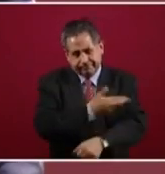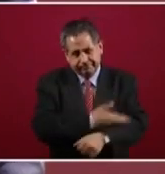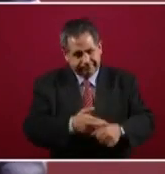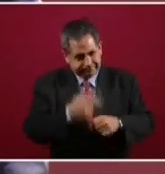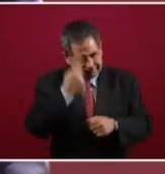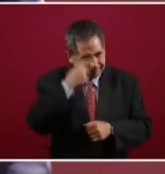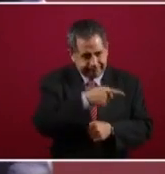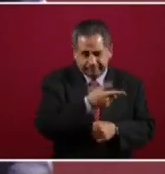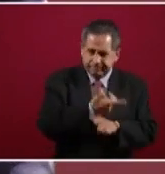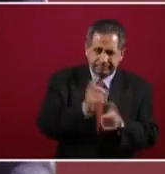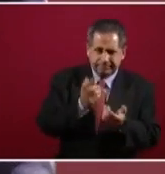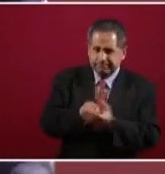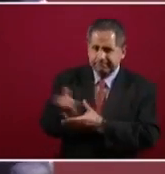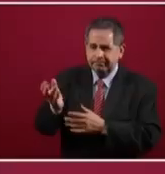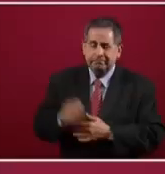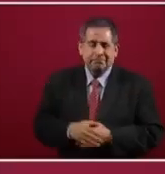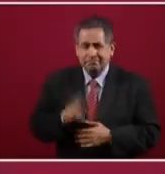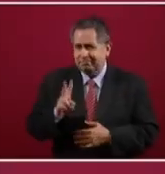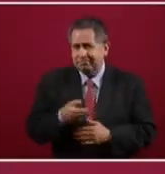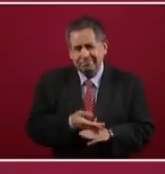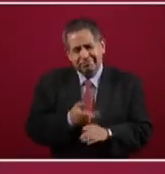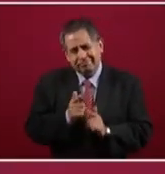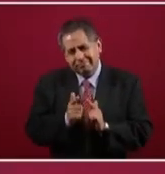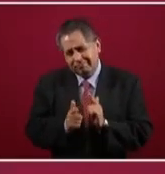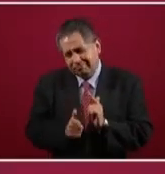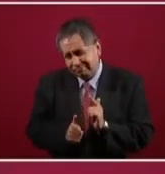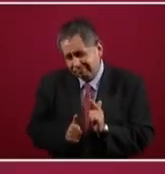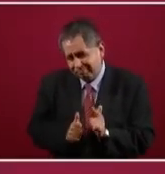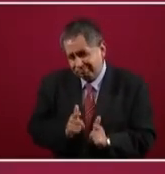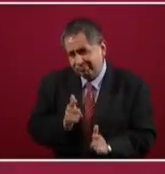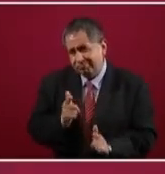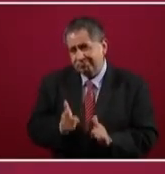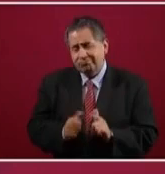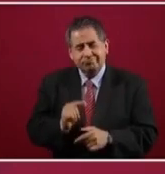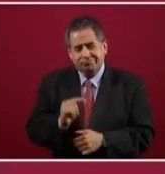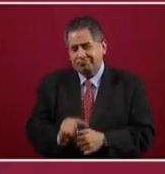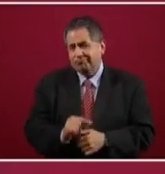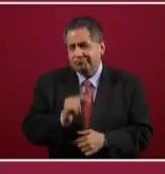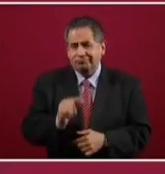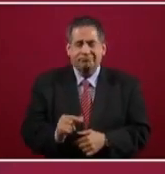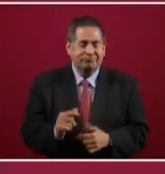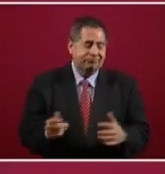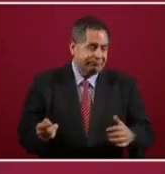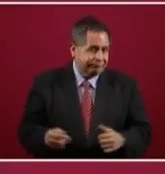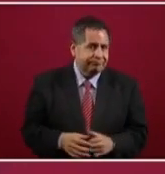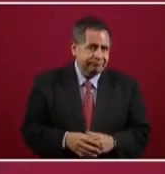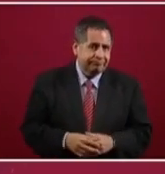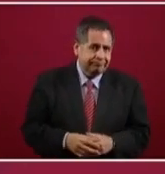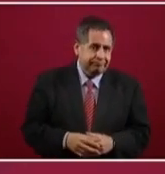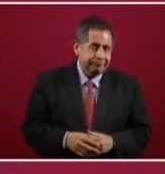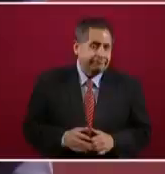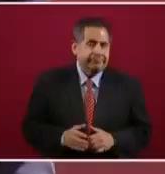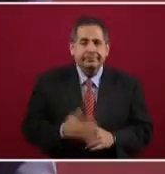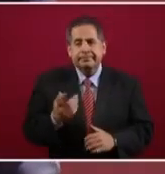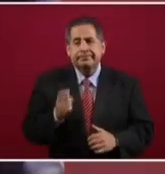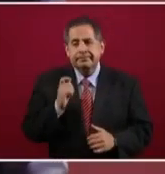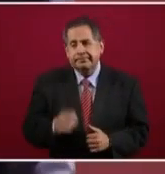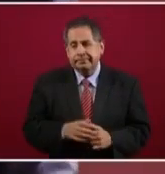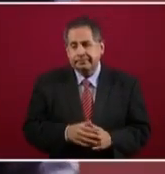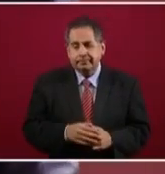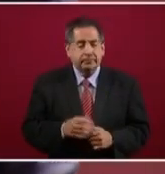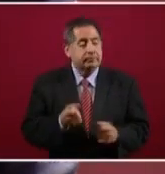procedimiento y vamos muy lentos. porque incluso